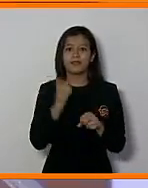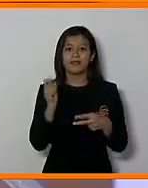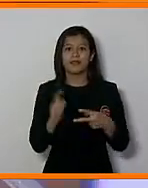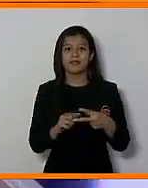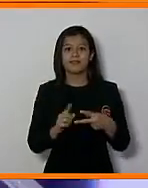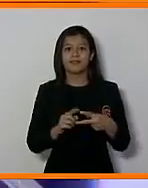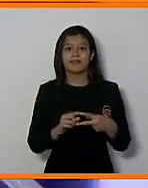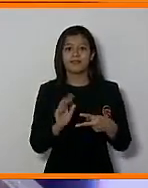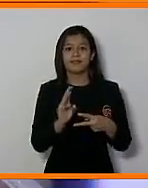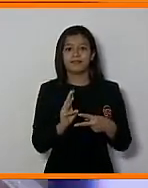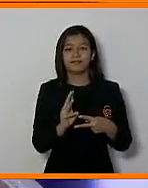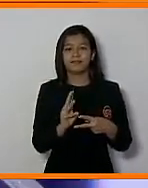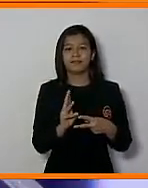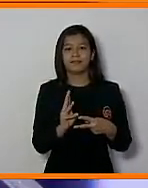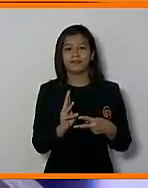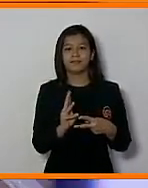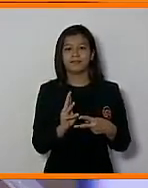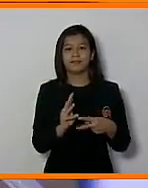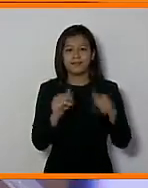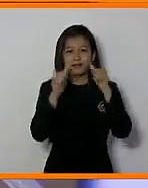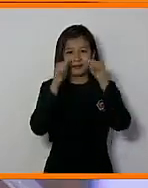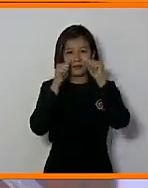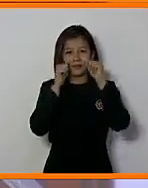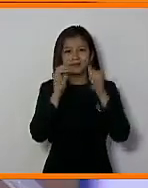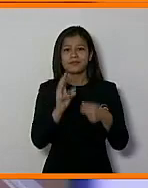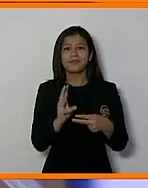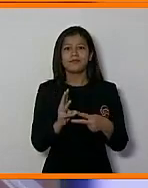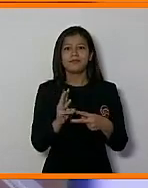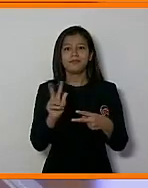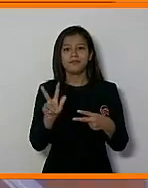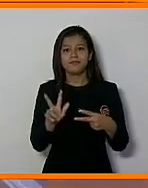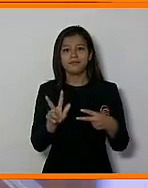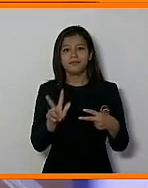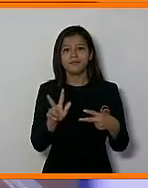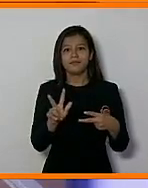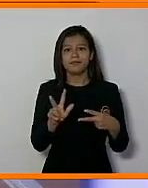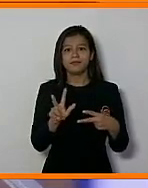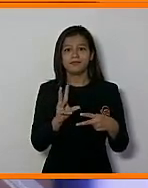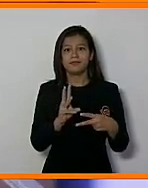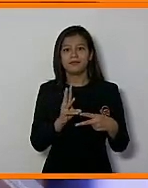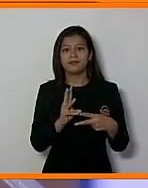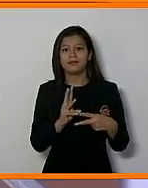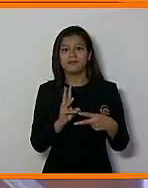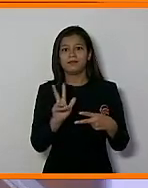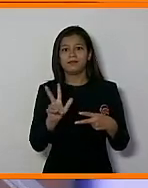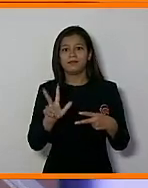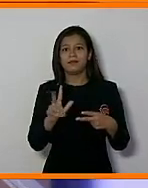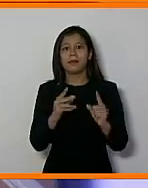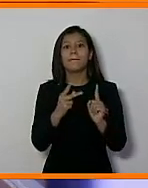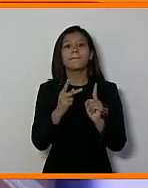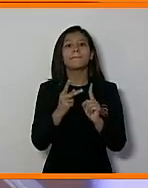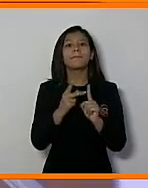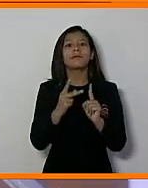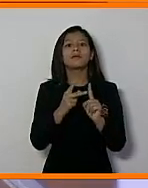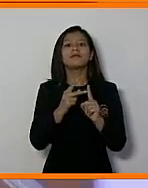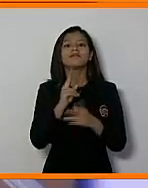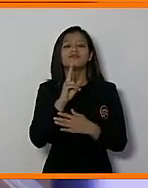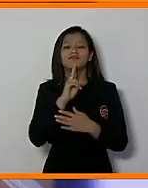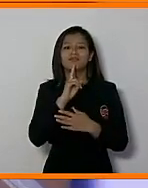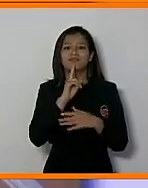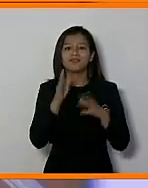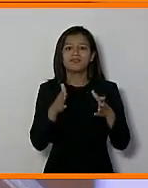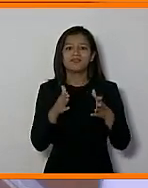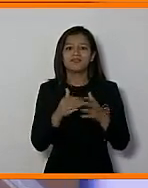Este es el 6. Segundo dígito, atentos. Este es el 3. Primer número ganador es el 63. Con su